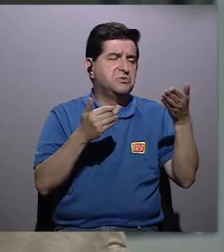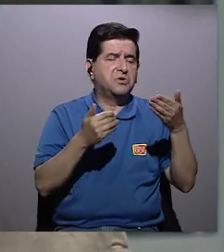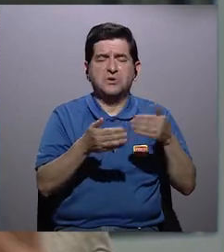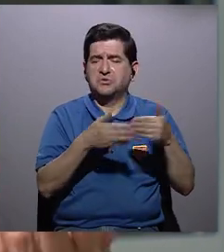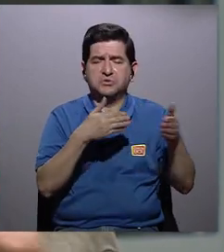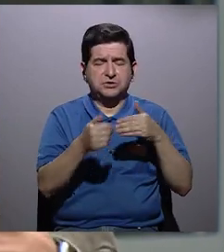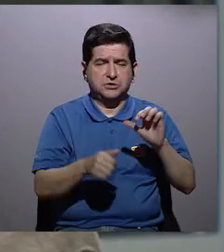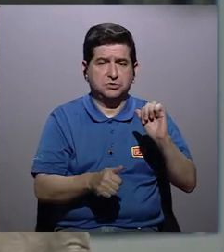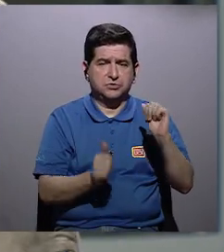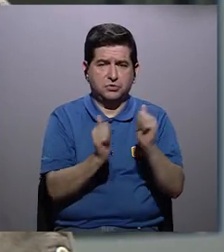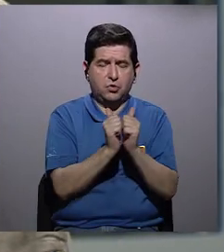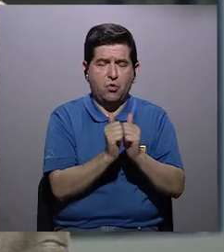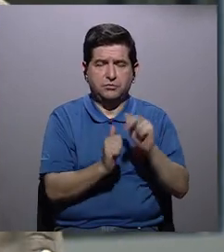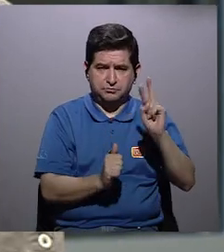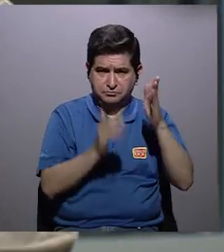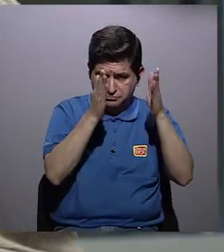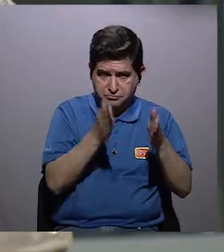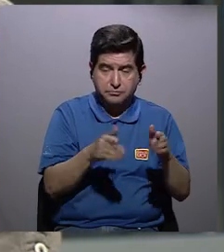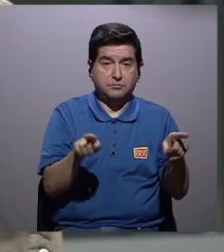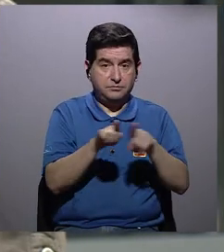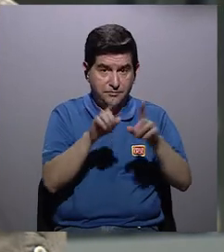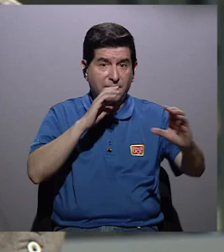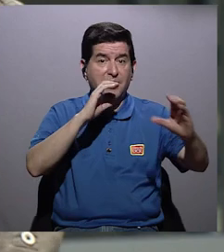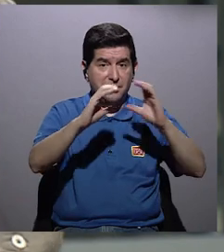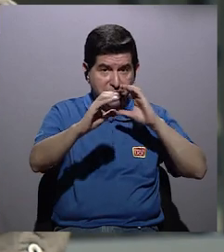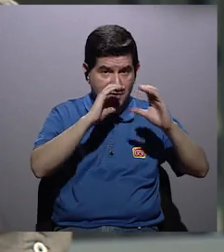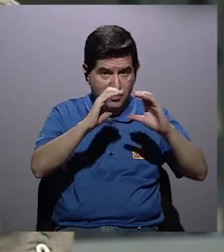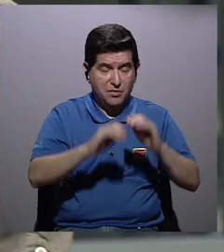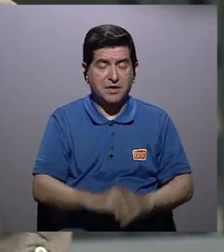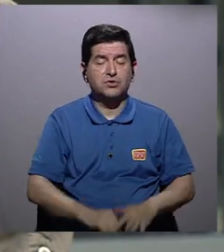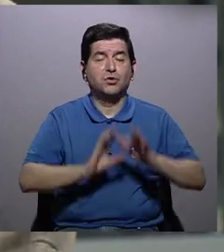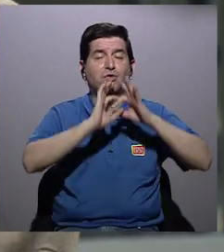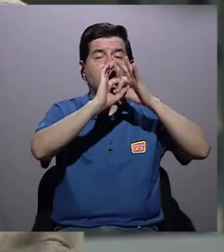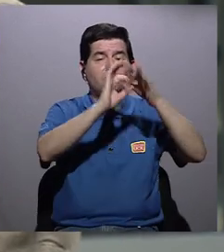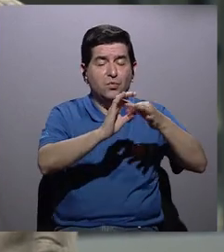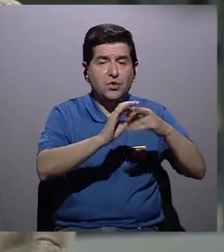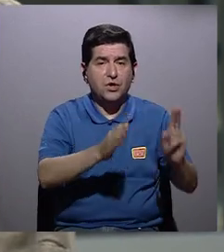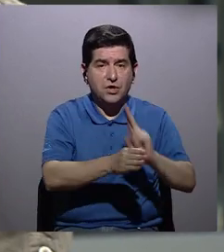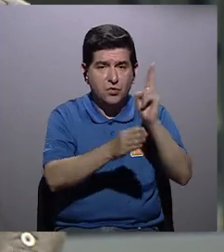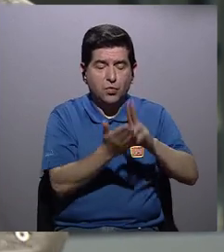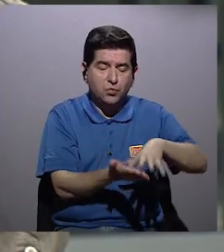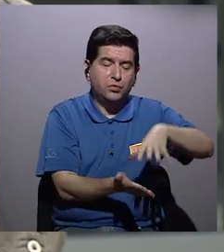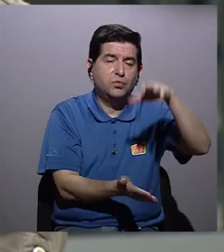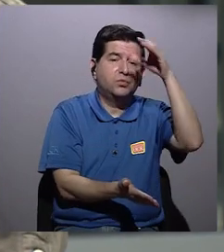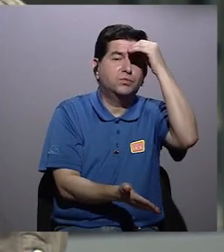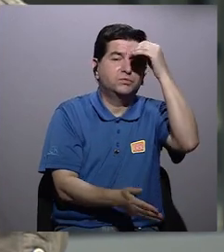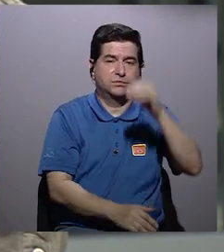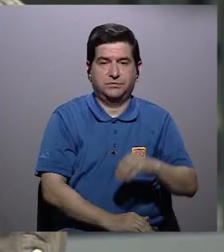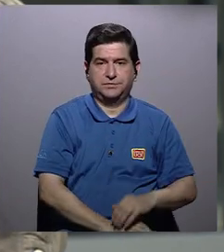uh-huh. compañeros o compañeras, sino que también la comunicación va muy de la mano con los usos para el aprendizaje